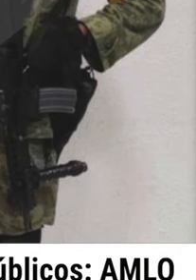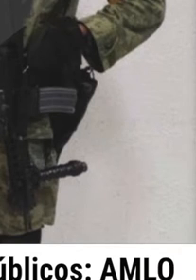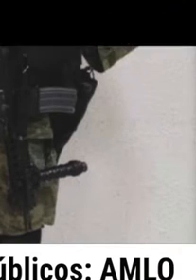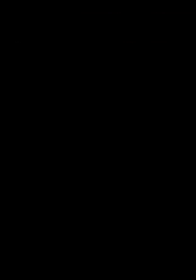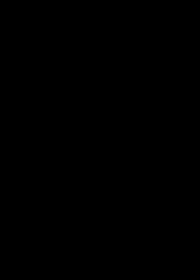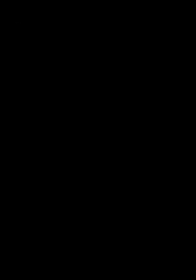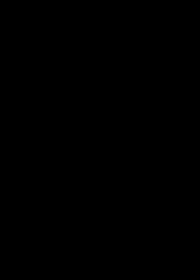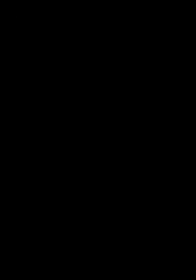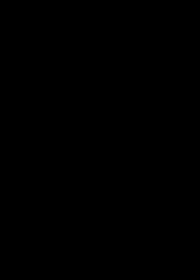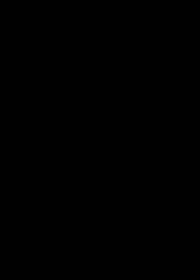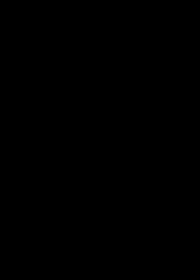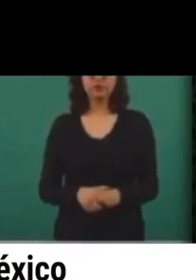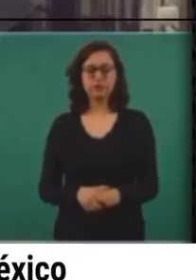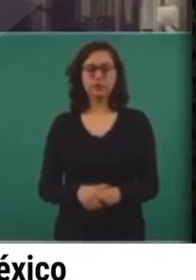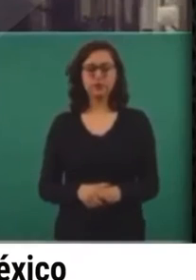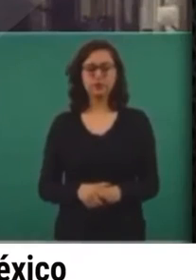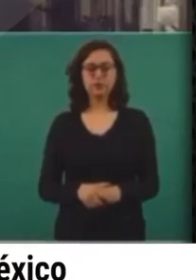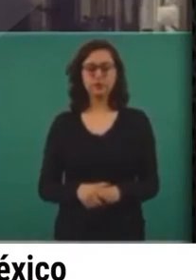Antonio.